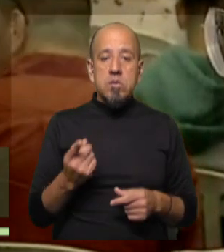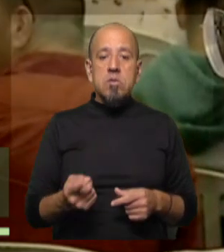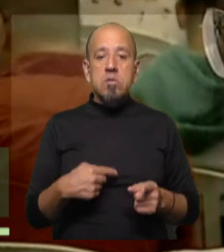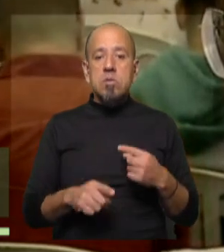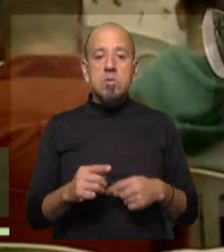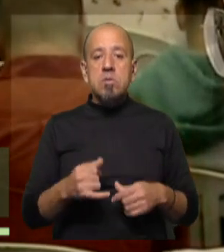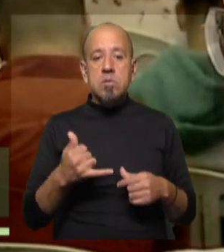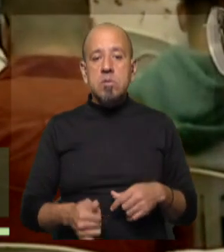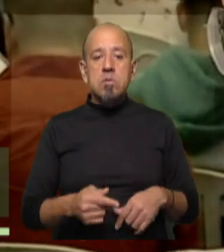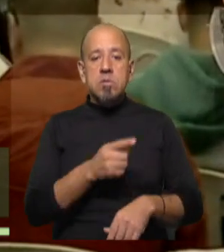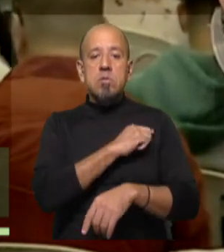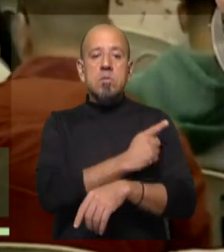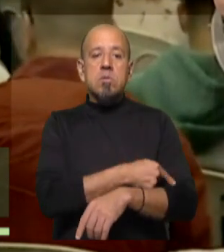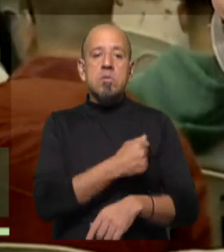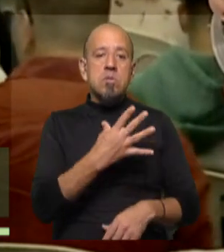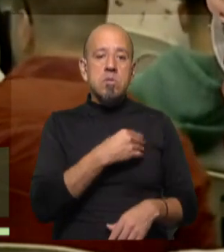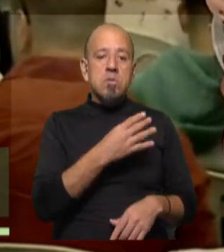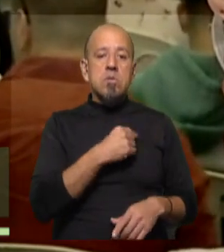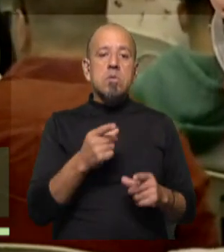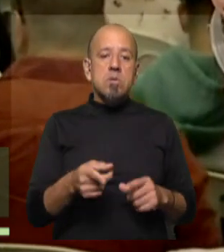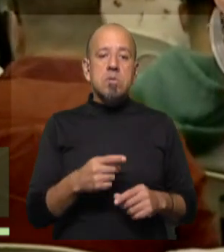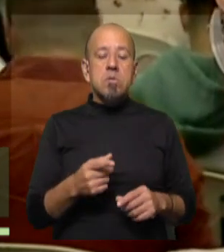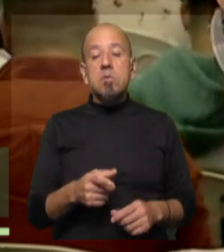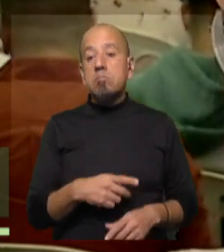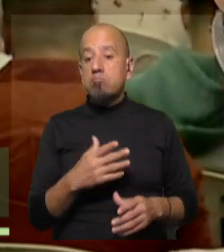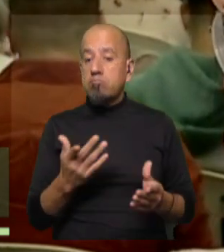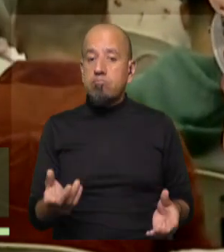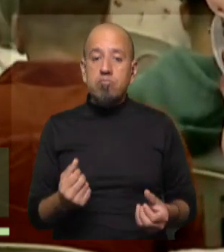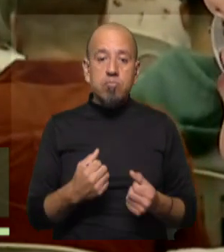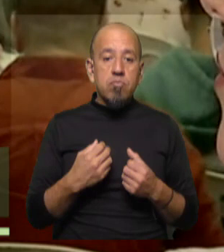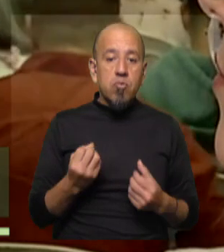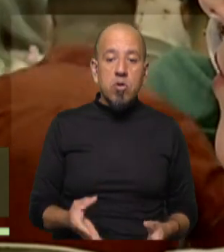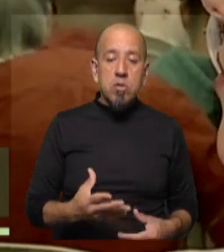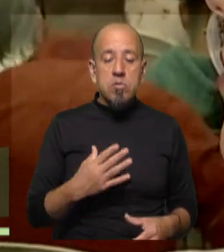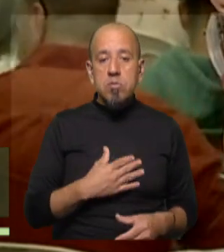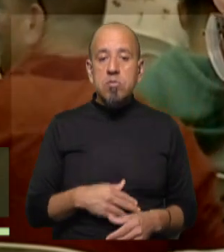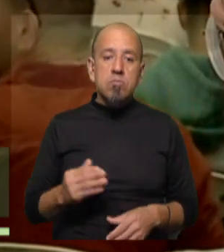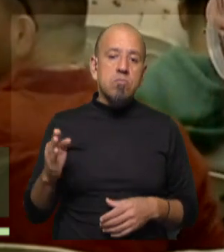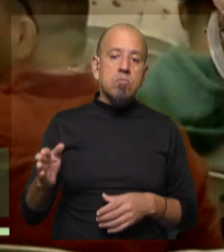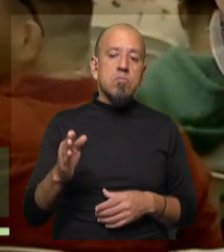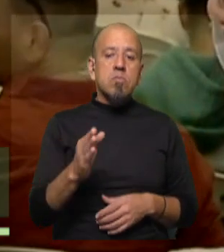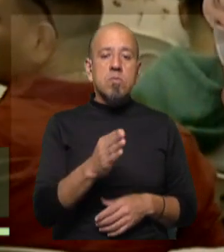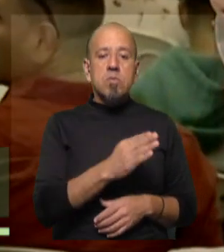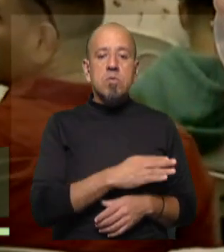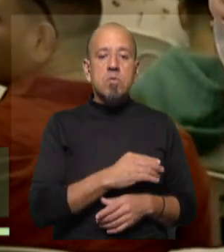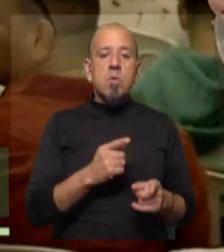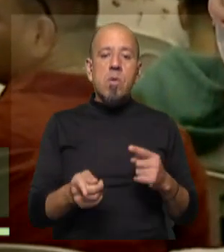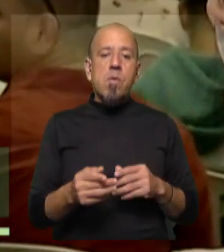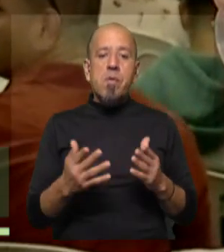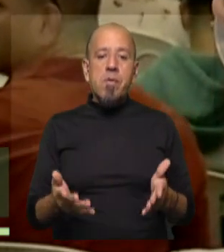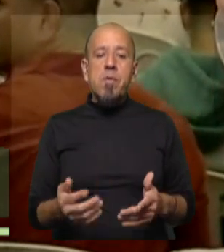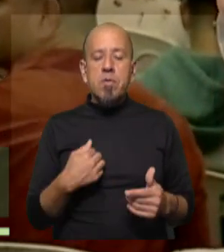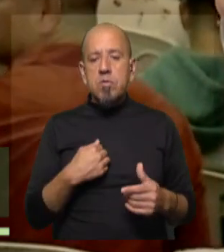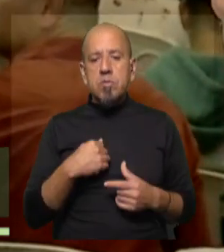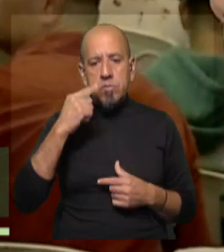esa fortaleza de los blancos que es capaz de sorprender a cualquiera porque nos movemos en todo el territorio y porque la fuerza nos sale de la